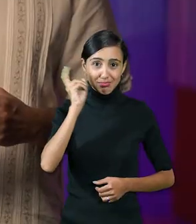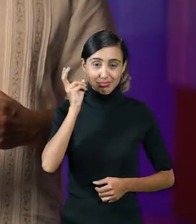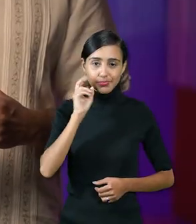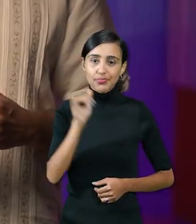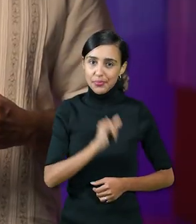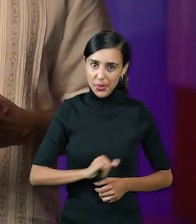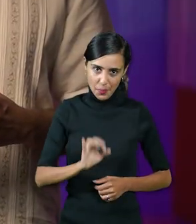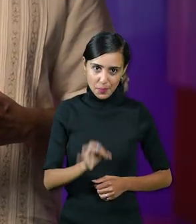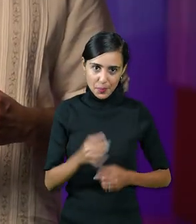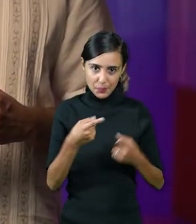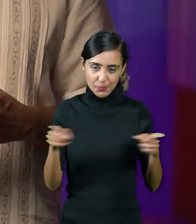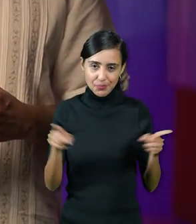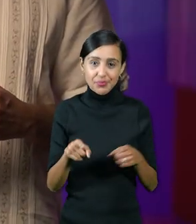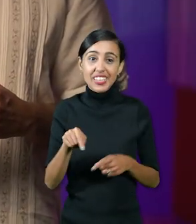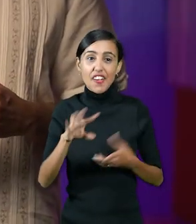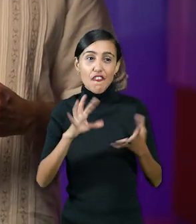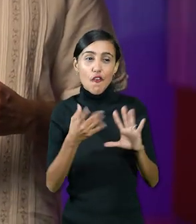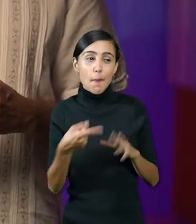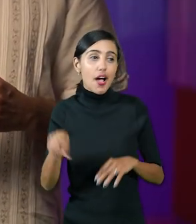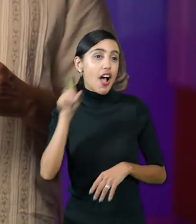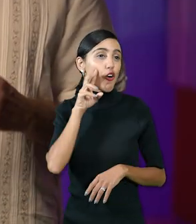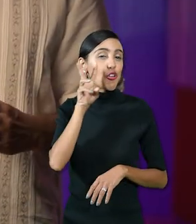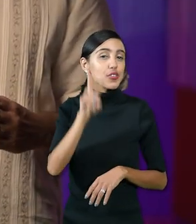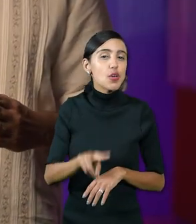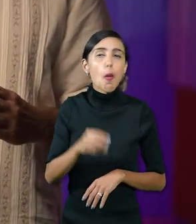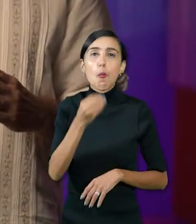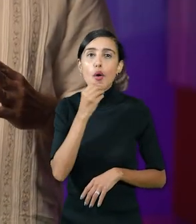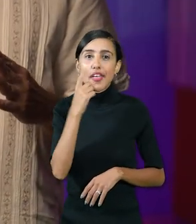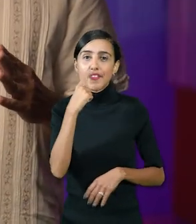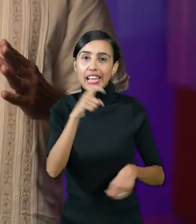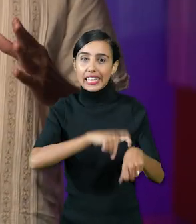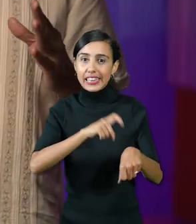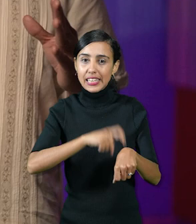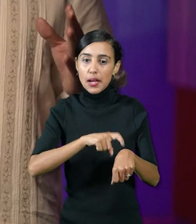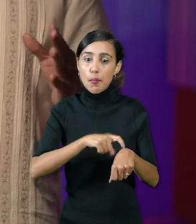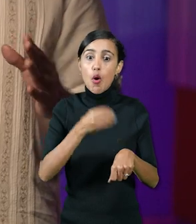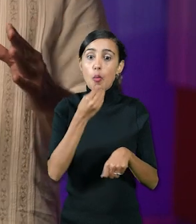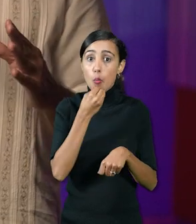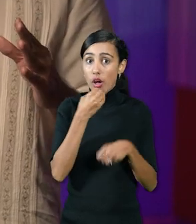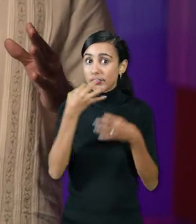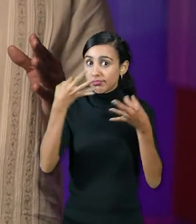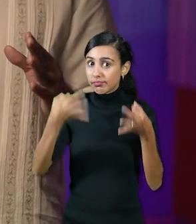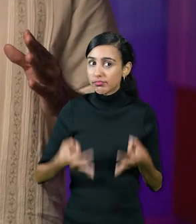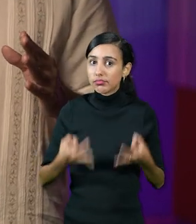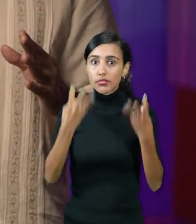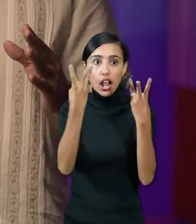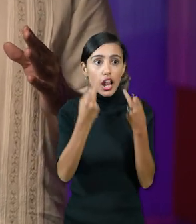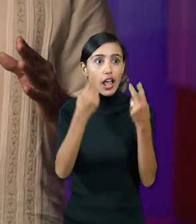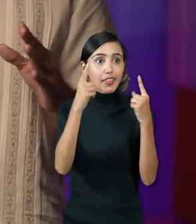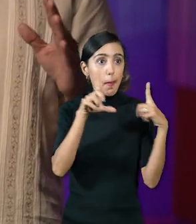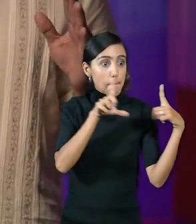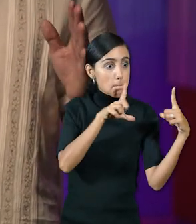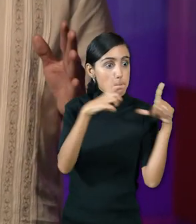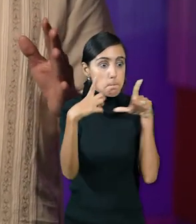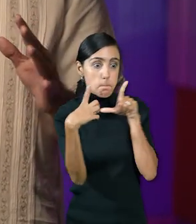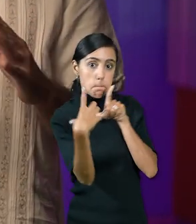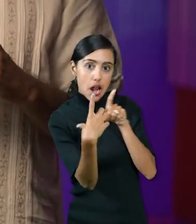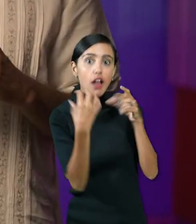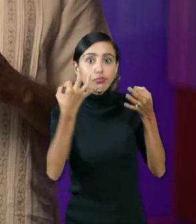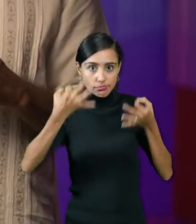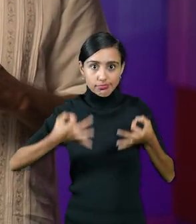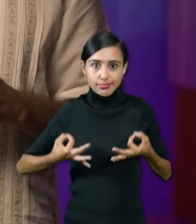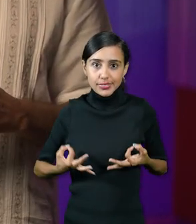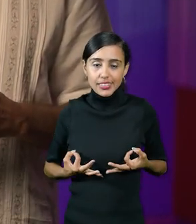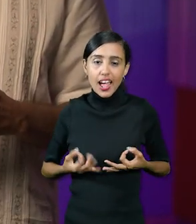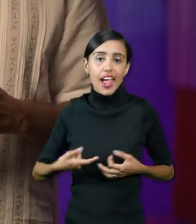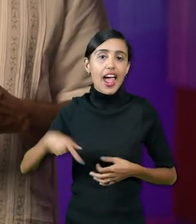Ese boceto audiovisual le da a uno la medida del tiempo que puede quedar realmente y la cantidad de planos que puede quedar realmente